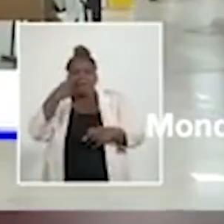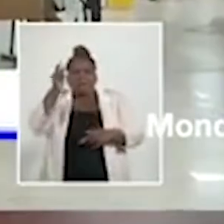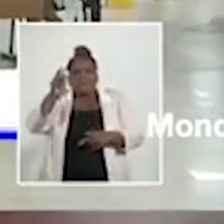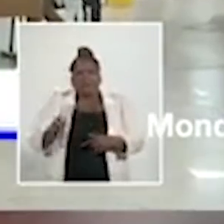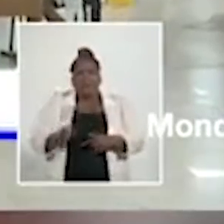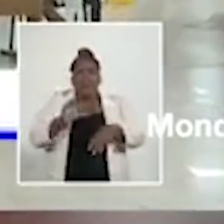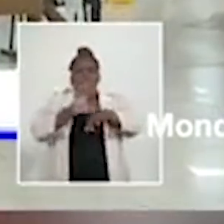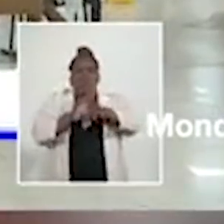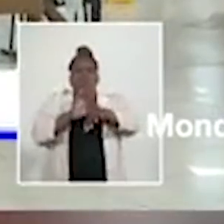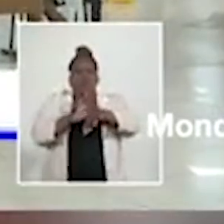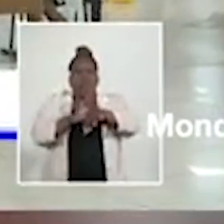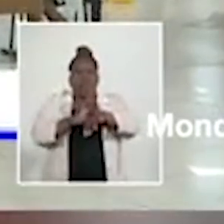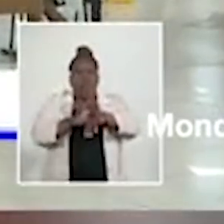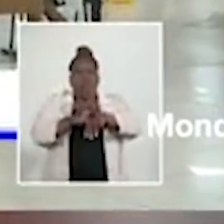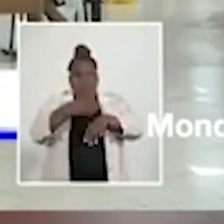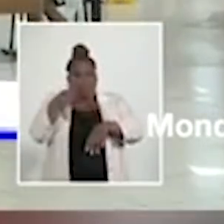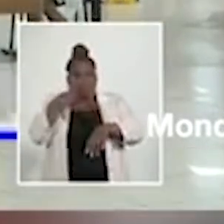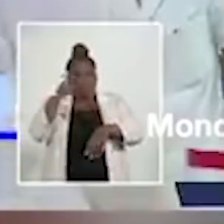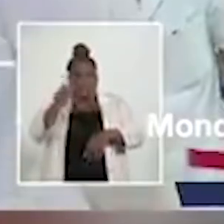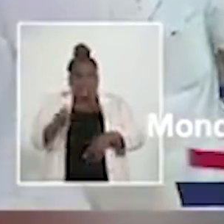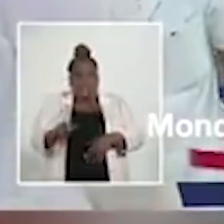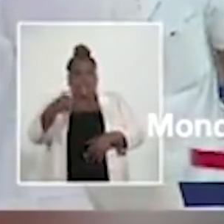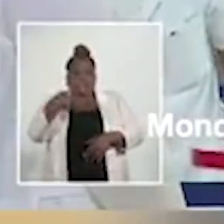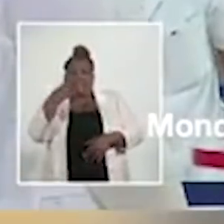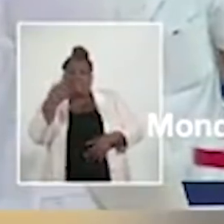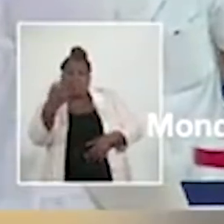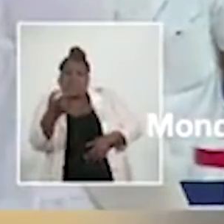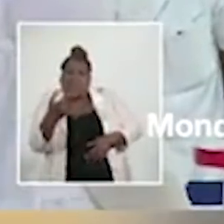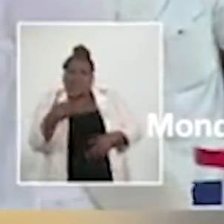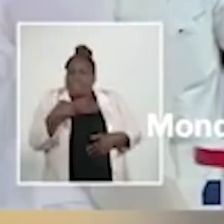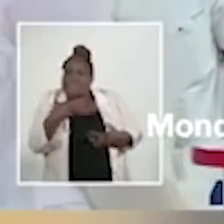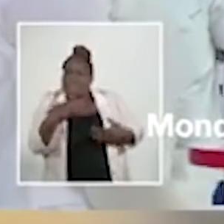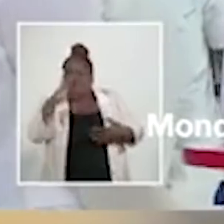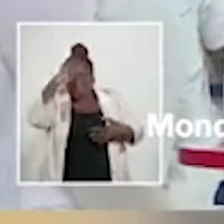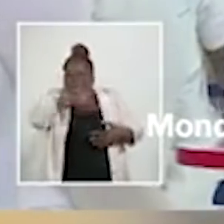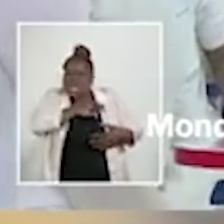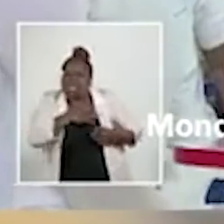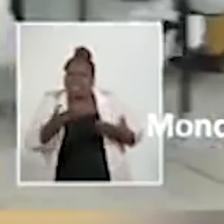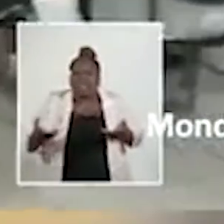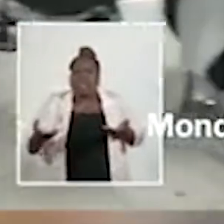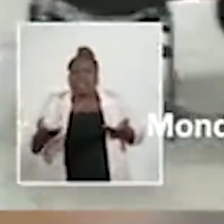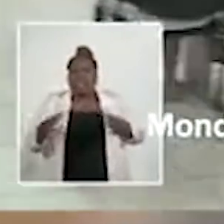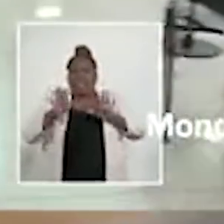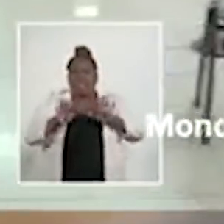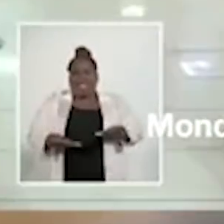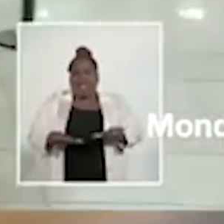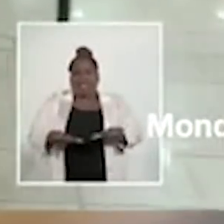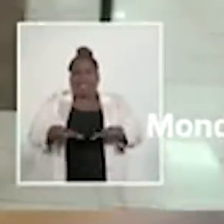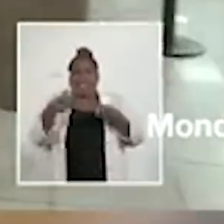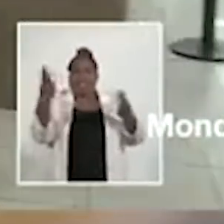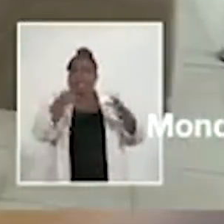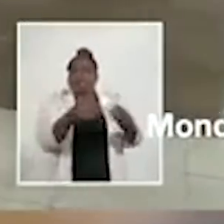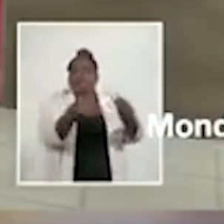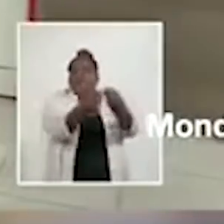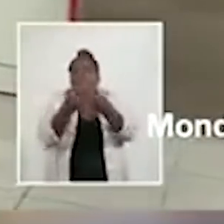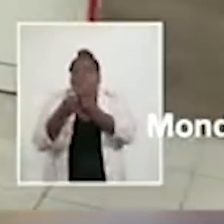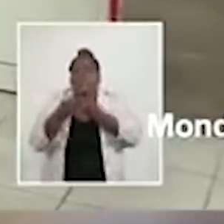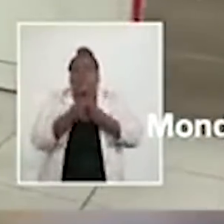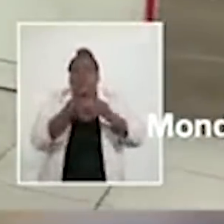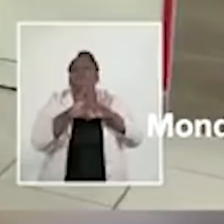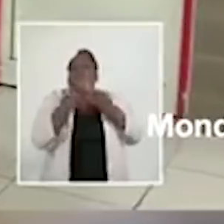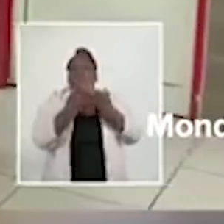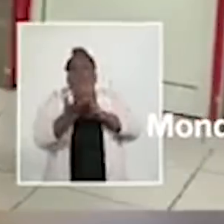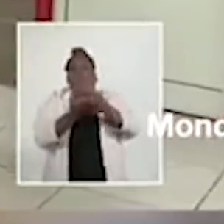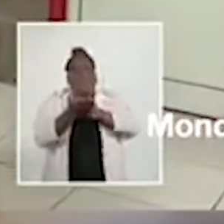estos protocolos sanitarios para viajeros, según el Ministerio de Turismo en Cuba, hacen una gran diferencia